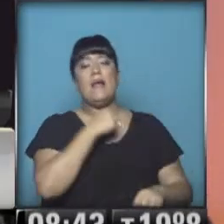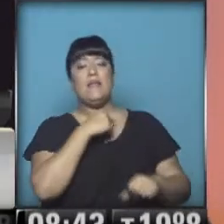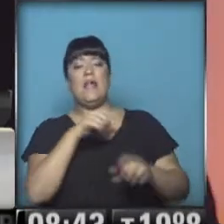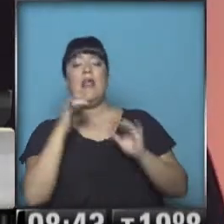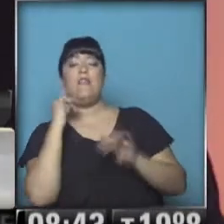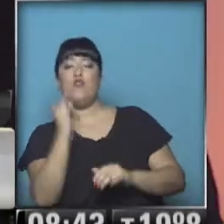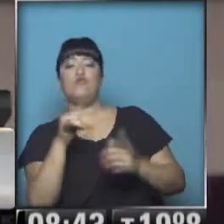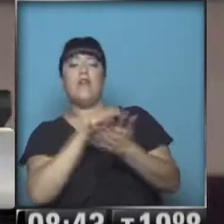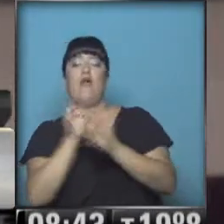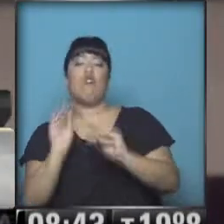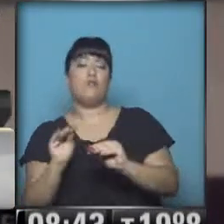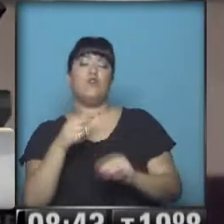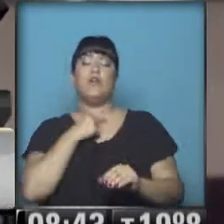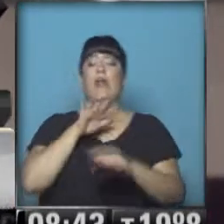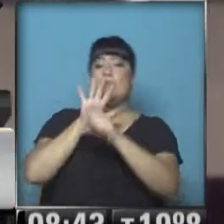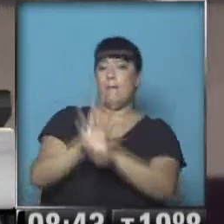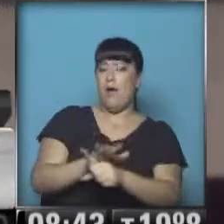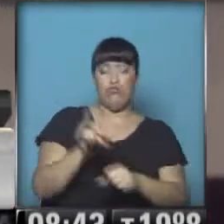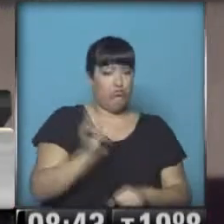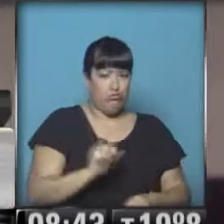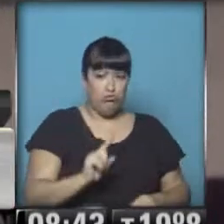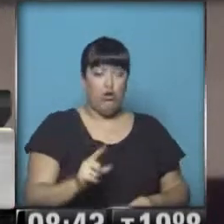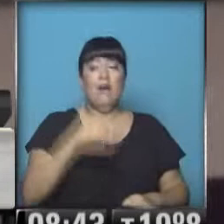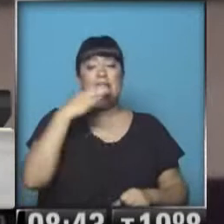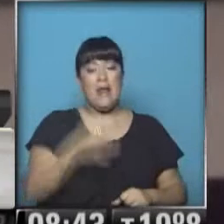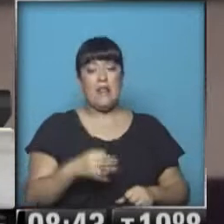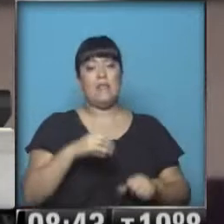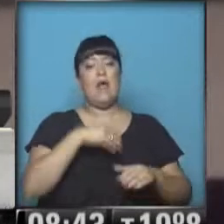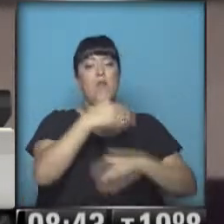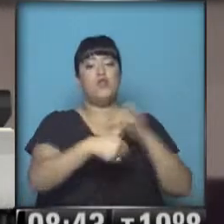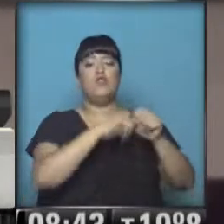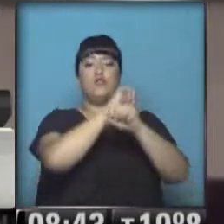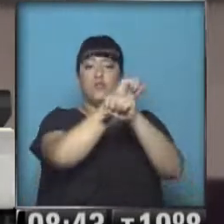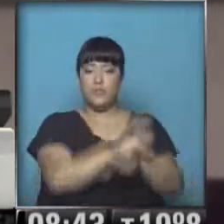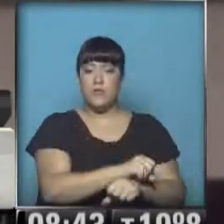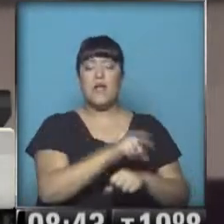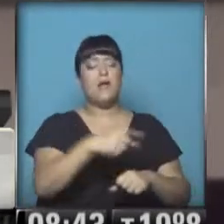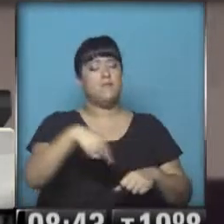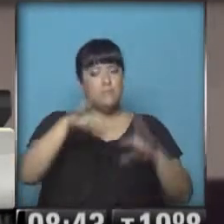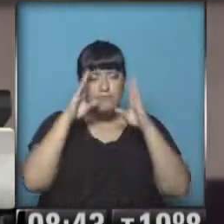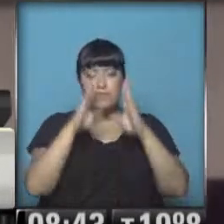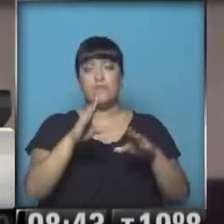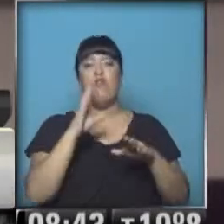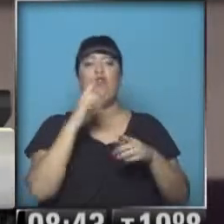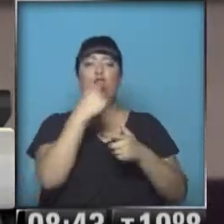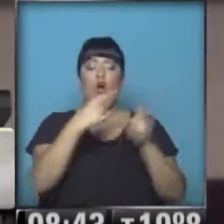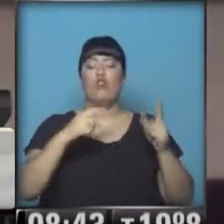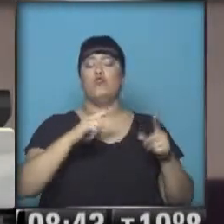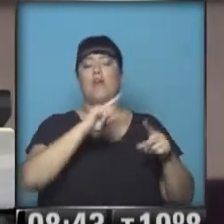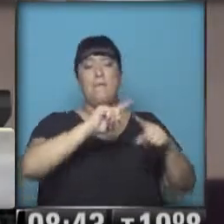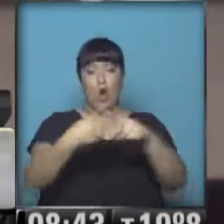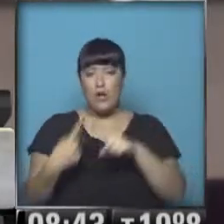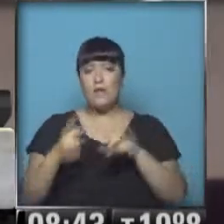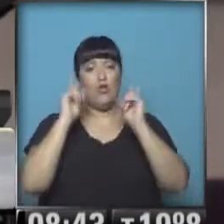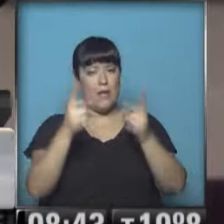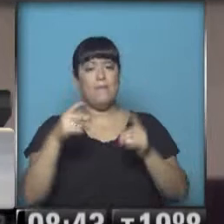de corrupción no en realidad el sistema procesal penal federal que es el que va a regular nuevo código se ocupa de delitos que cometen funcionarios públicos pero también se ocupa de